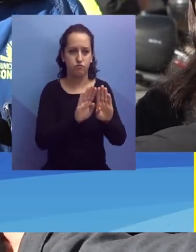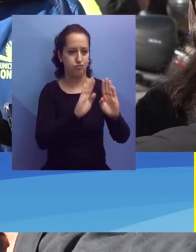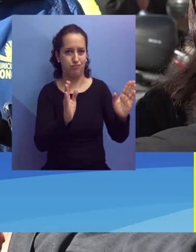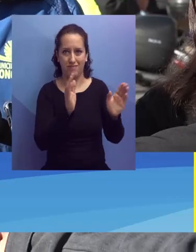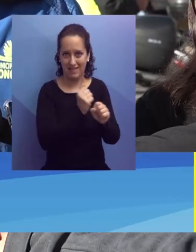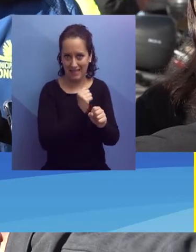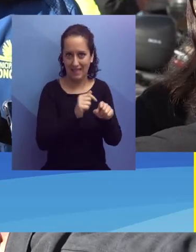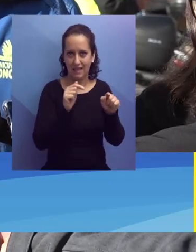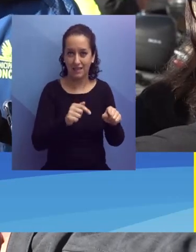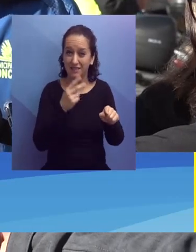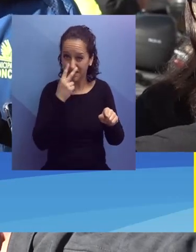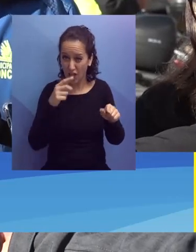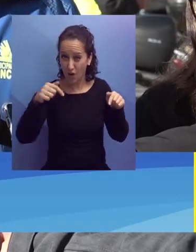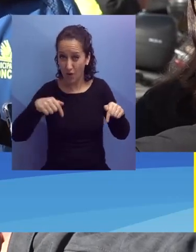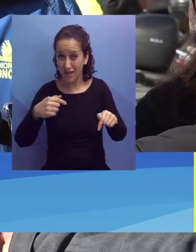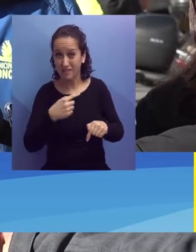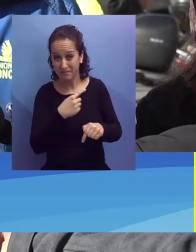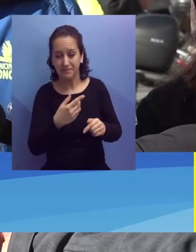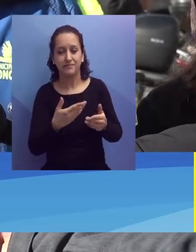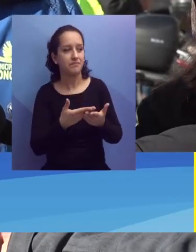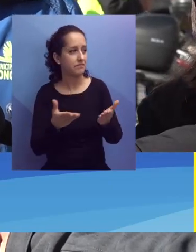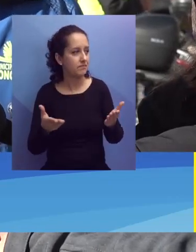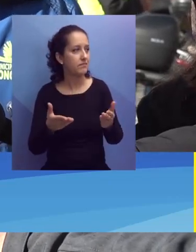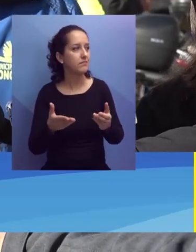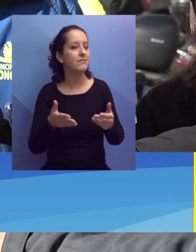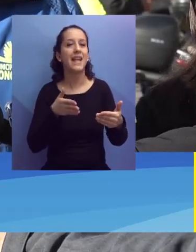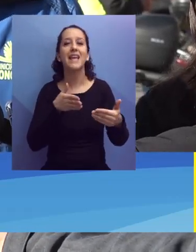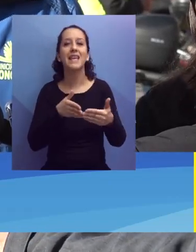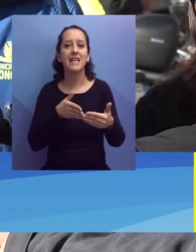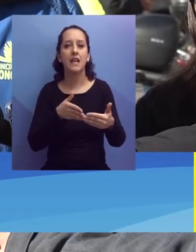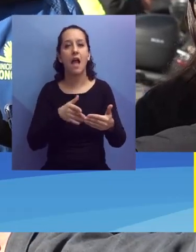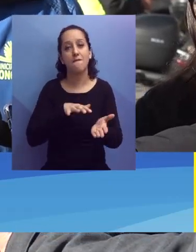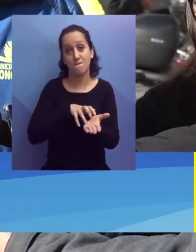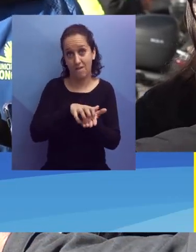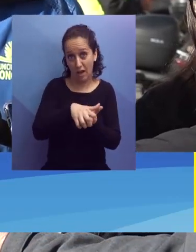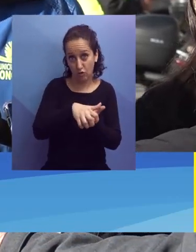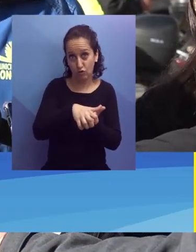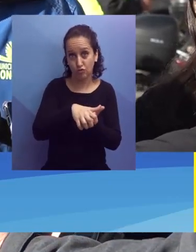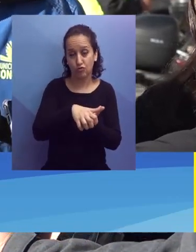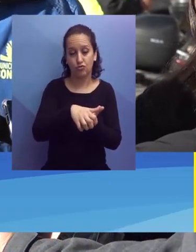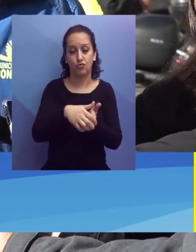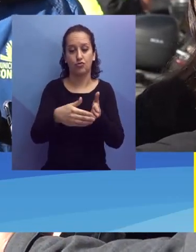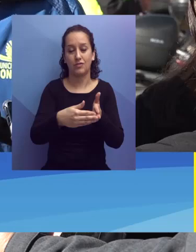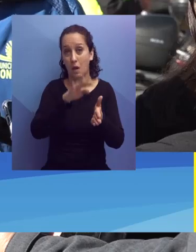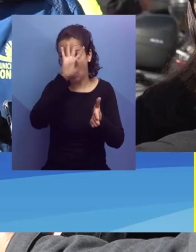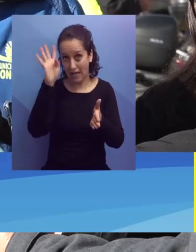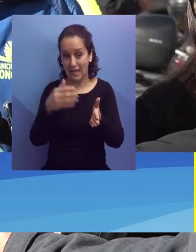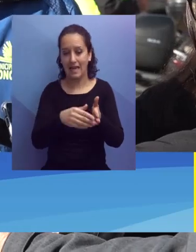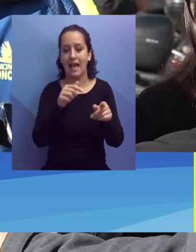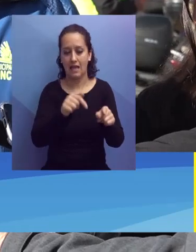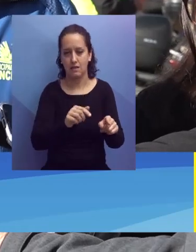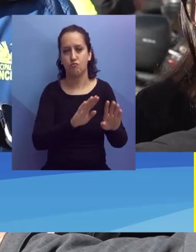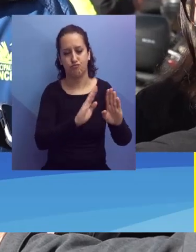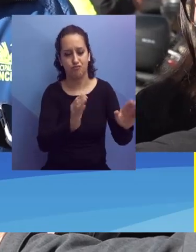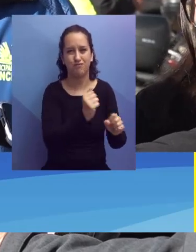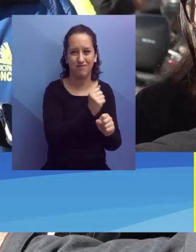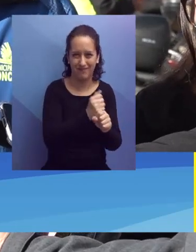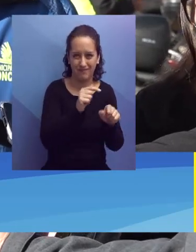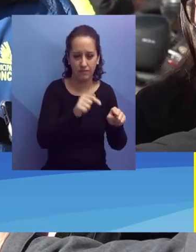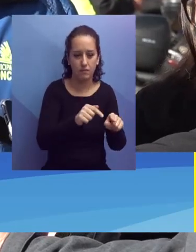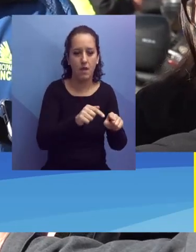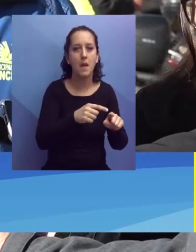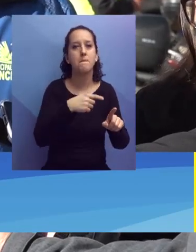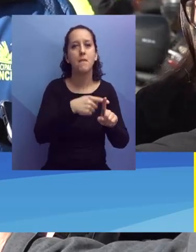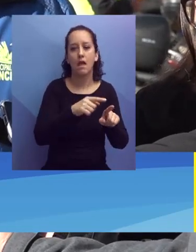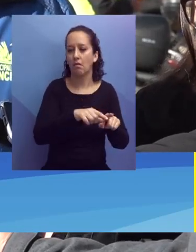primera etapa es lo que estamos viendo hoy día con un par de sectores también que están en la esquina de Barros Aranas con Caupolicán